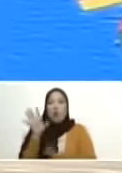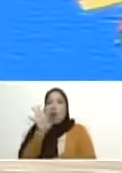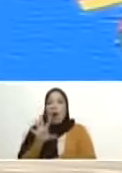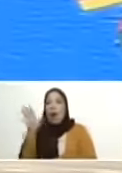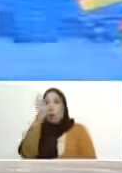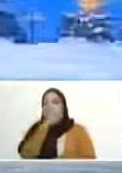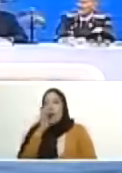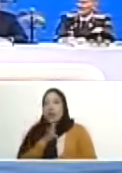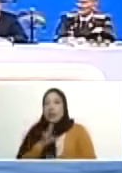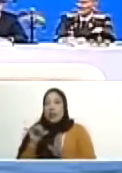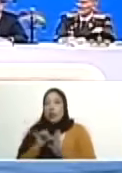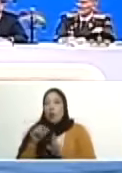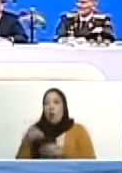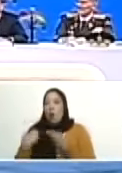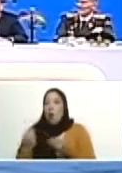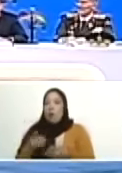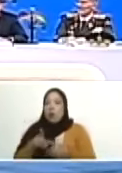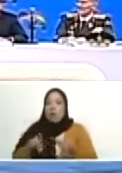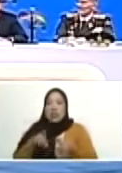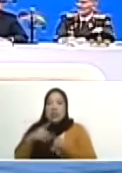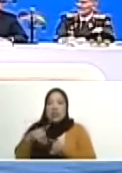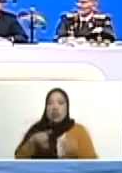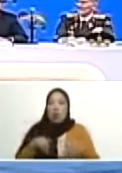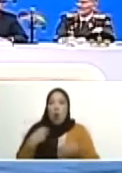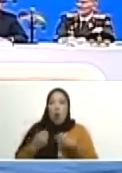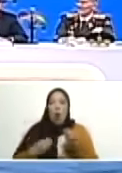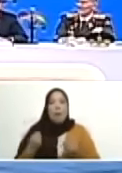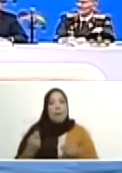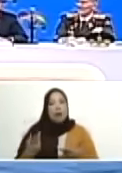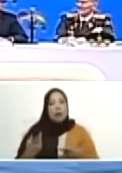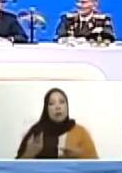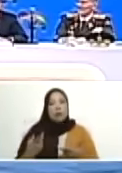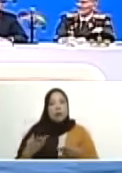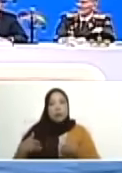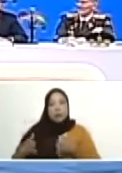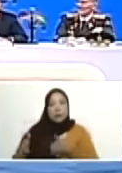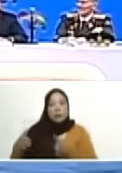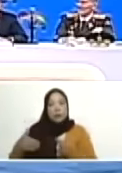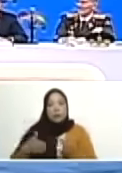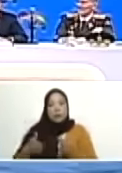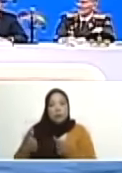írrito. En medio de la diplomacia de las cañoneras,